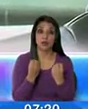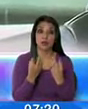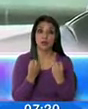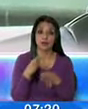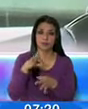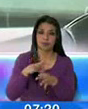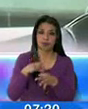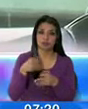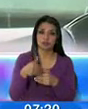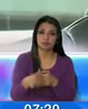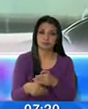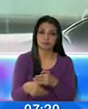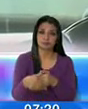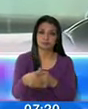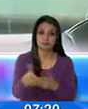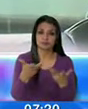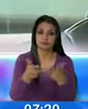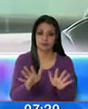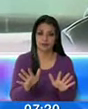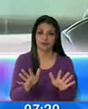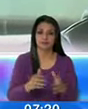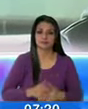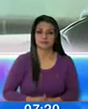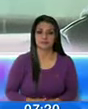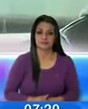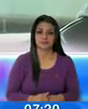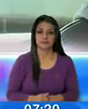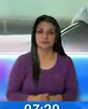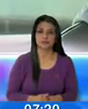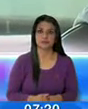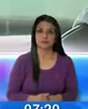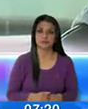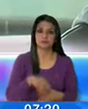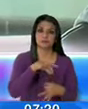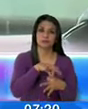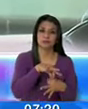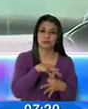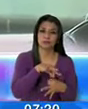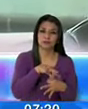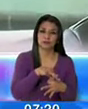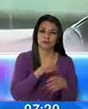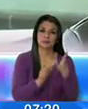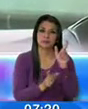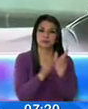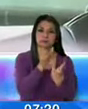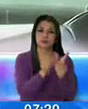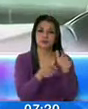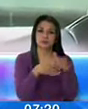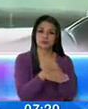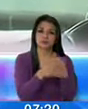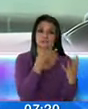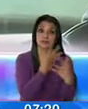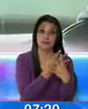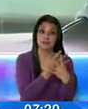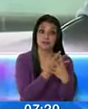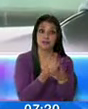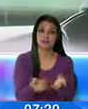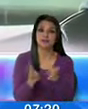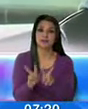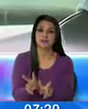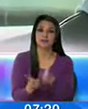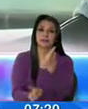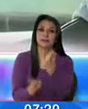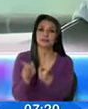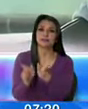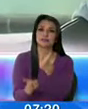proceso de conteo de los votos, tanto de los sufragios realizados por las personas privadas de la libertad que se